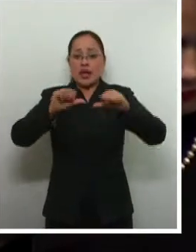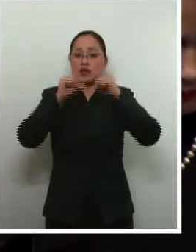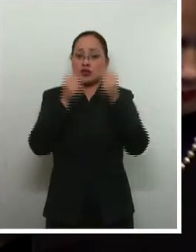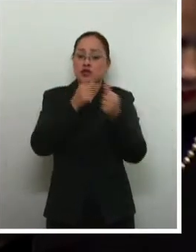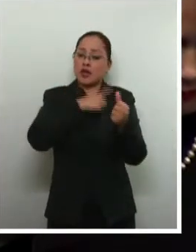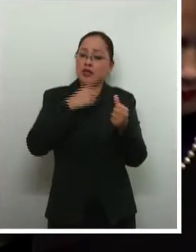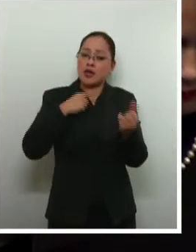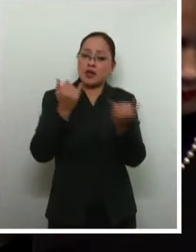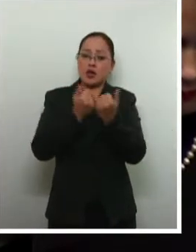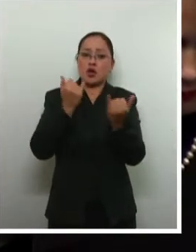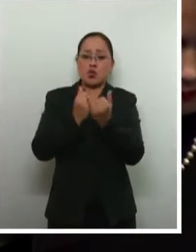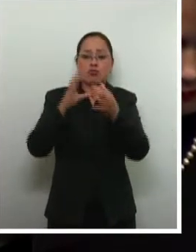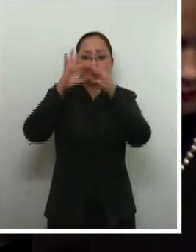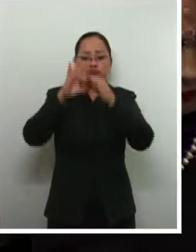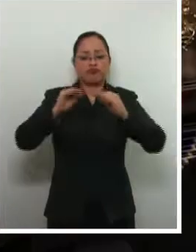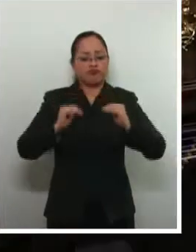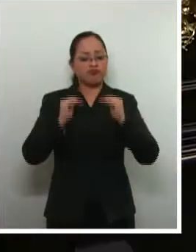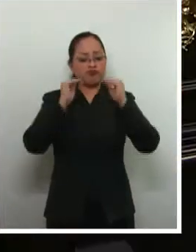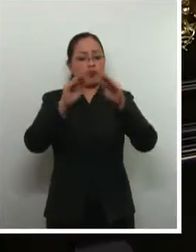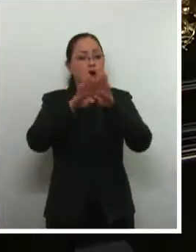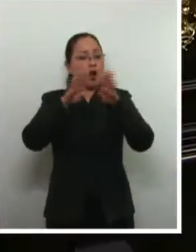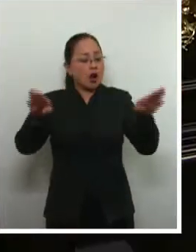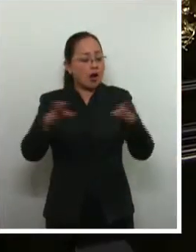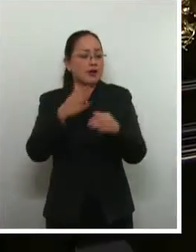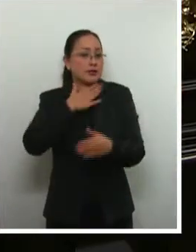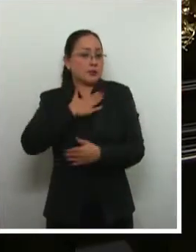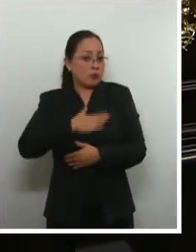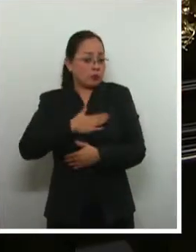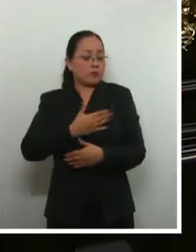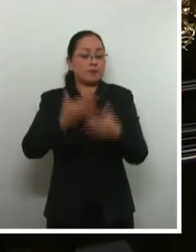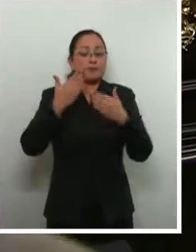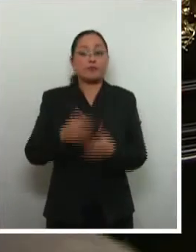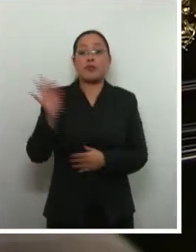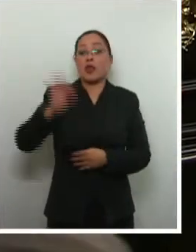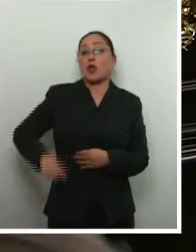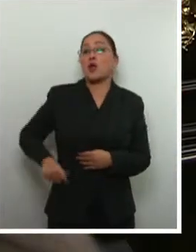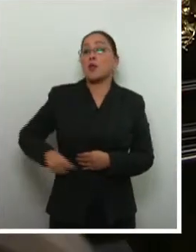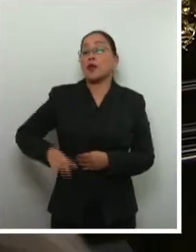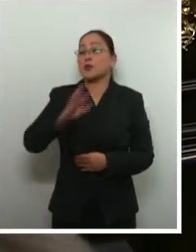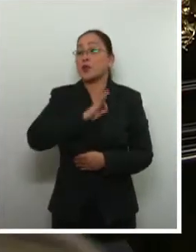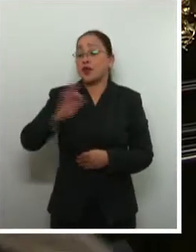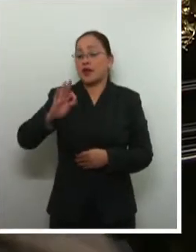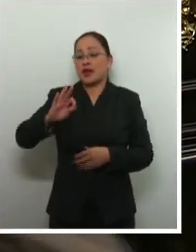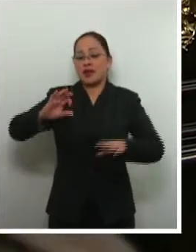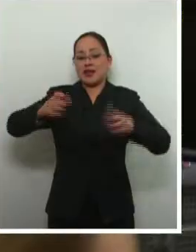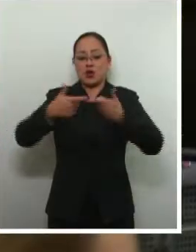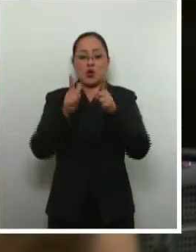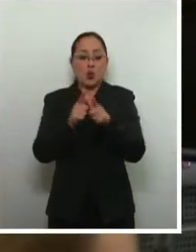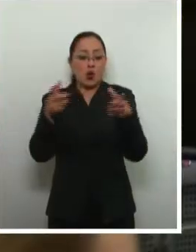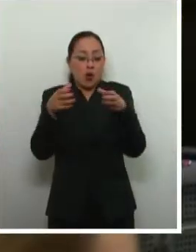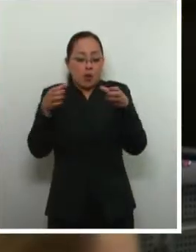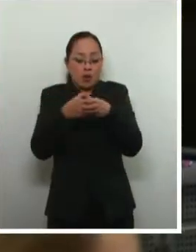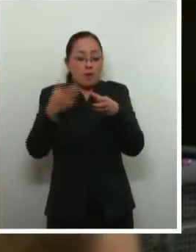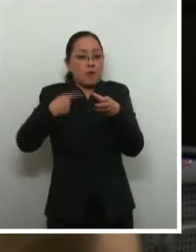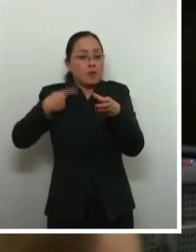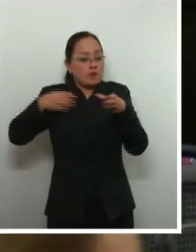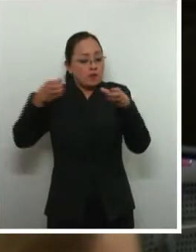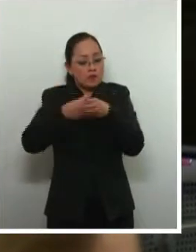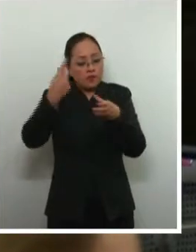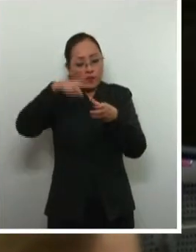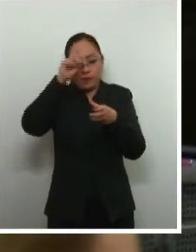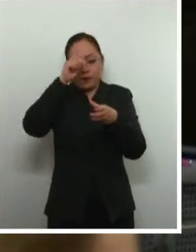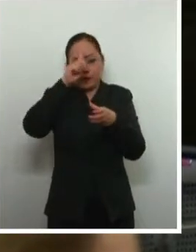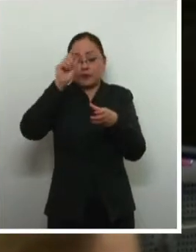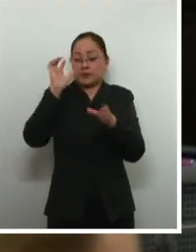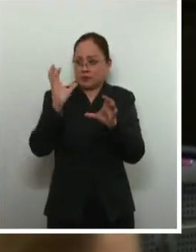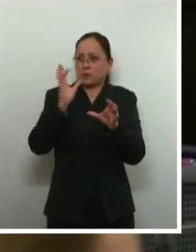tener el mismo estatus. Si un gobierno quiere crear un consejo, que lo haga. Y si un gobierno no